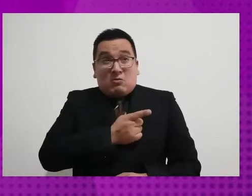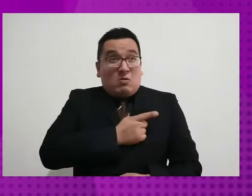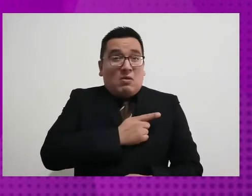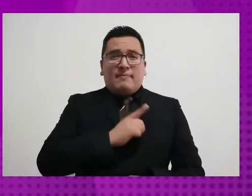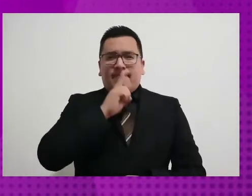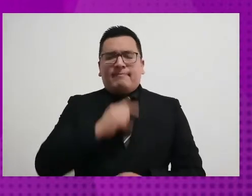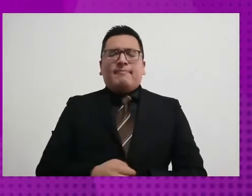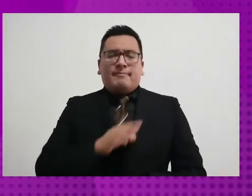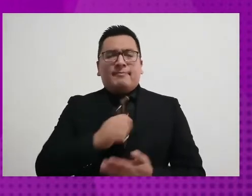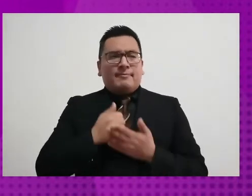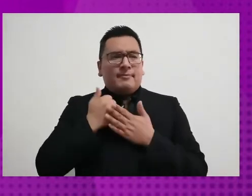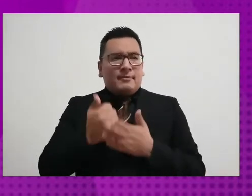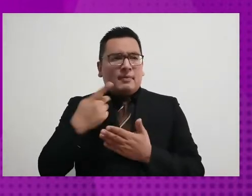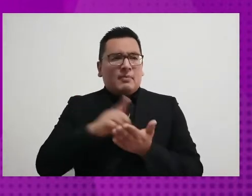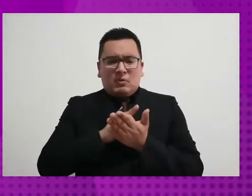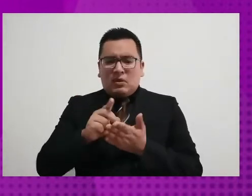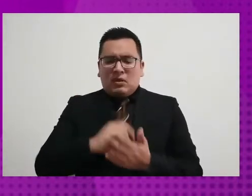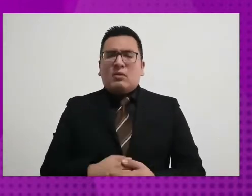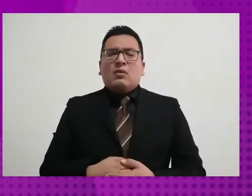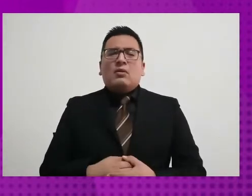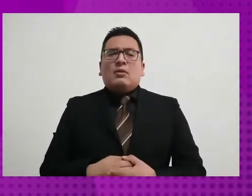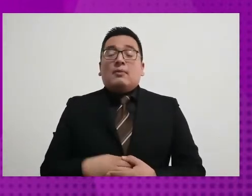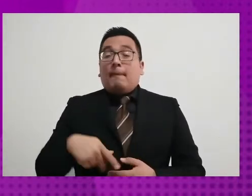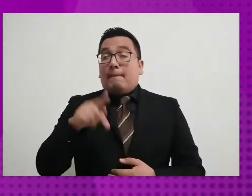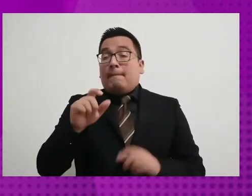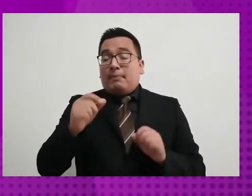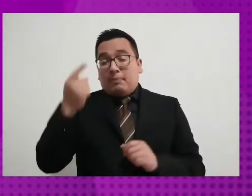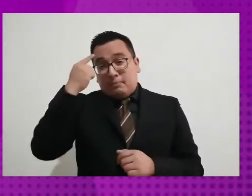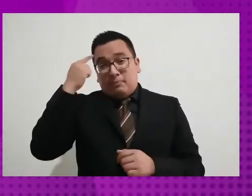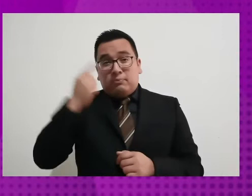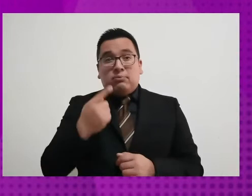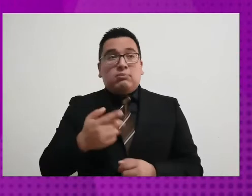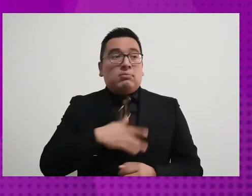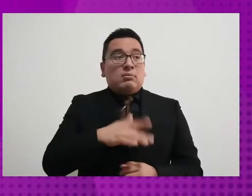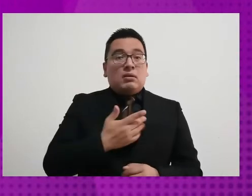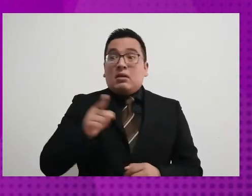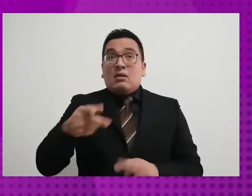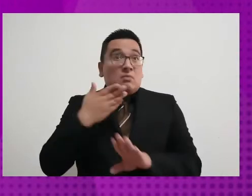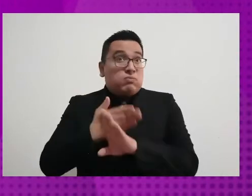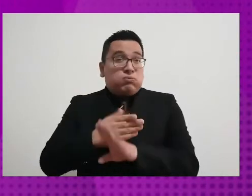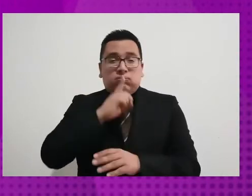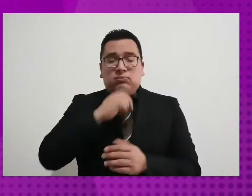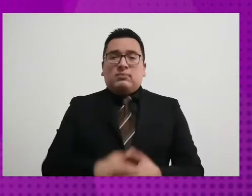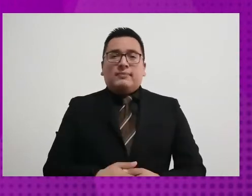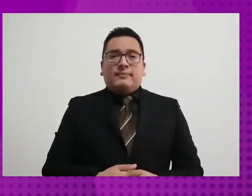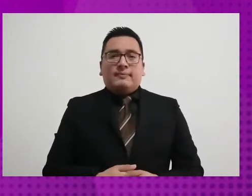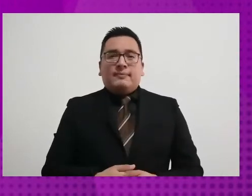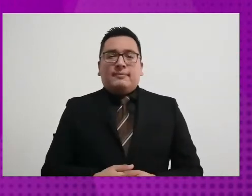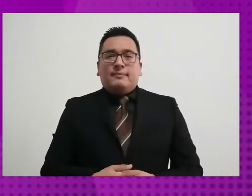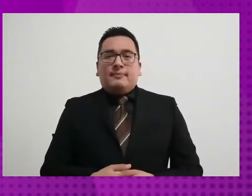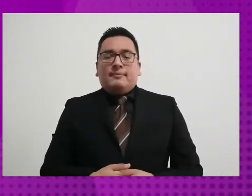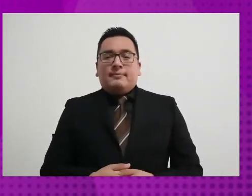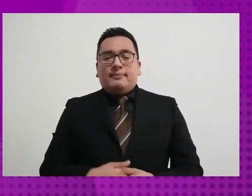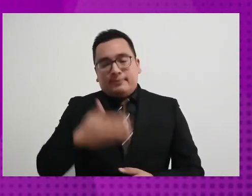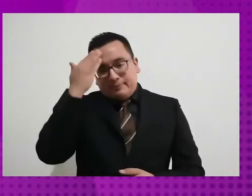sus derechos, para que los ejerzan de manera íntegra, pero también para que lo hagan sin sufrir condiciones de violencia,